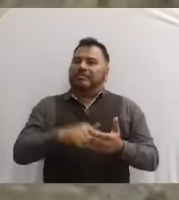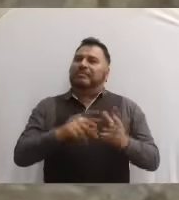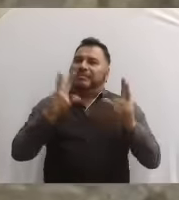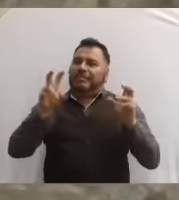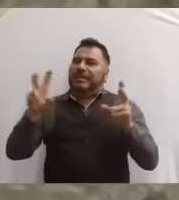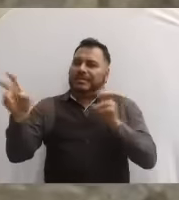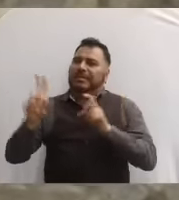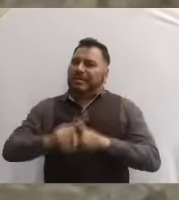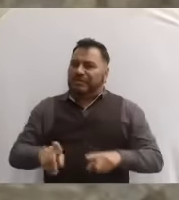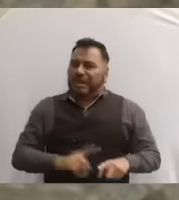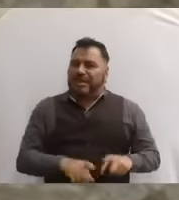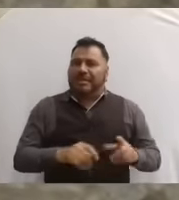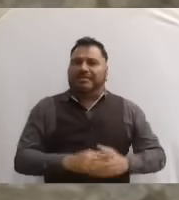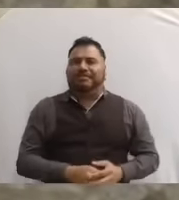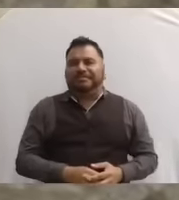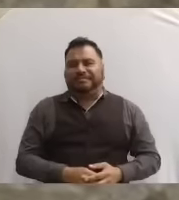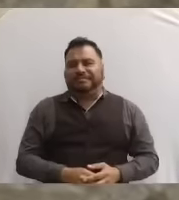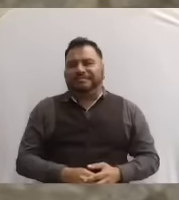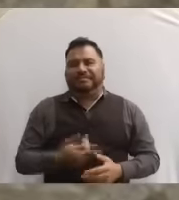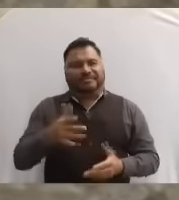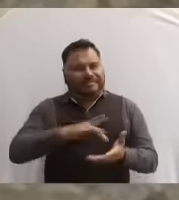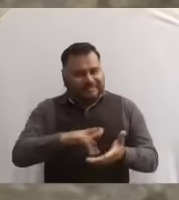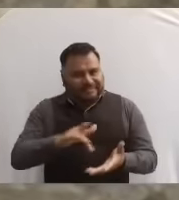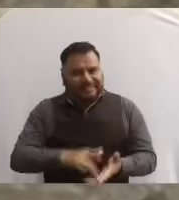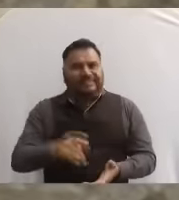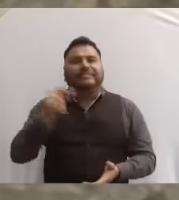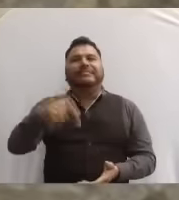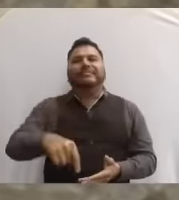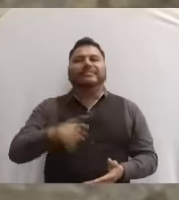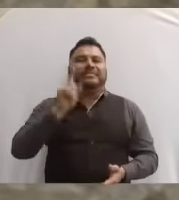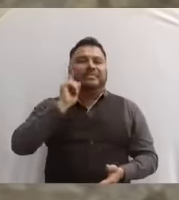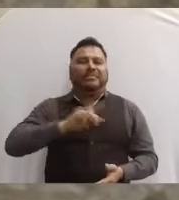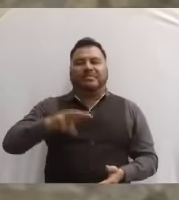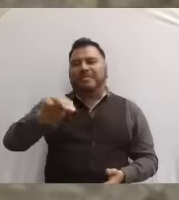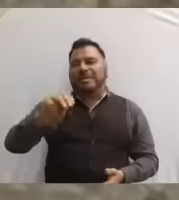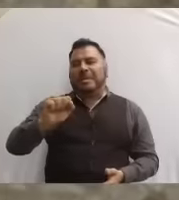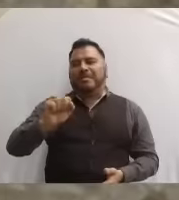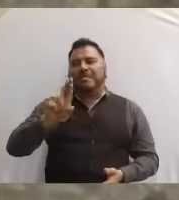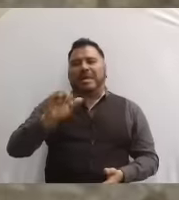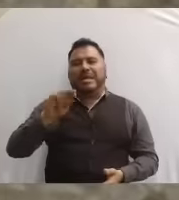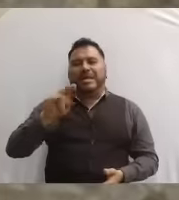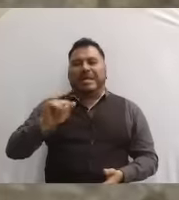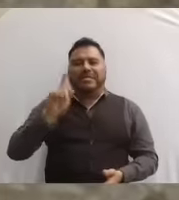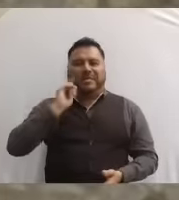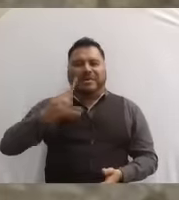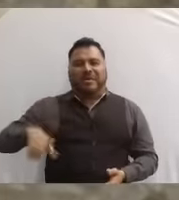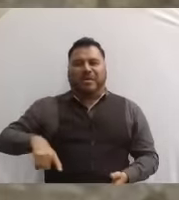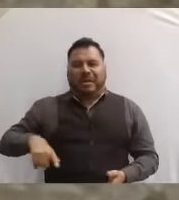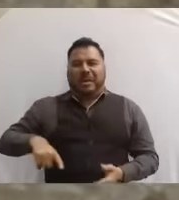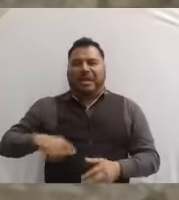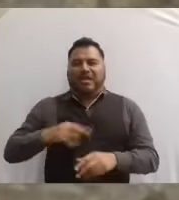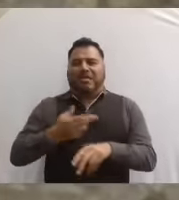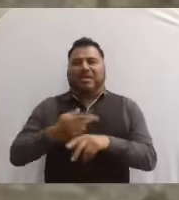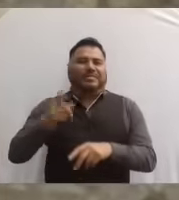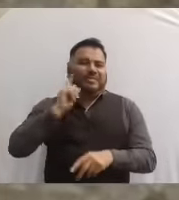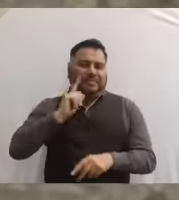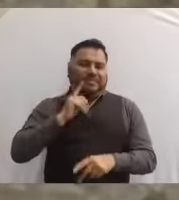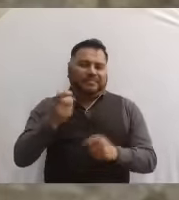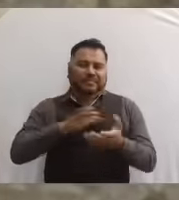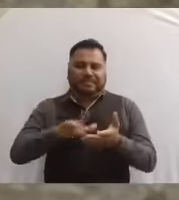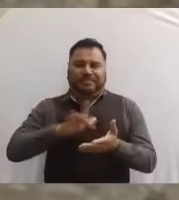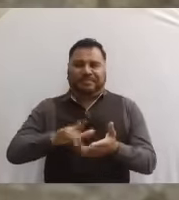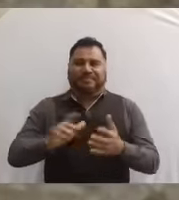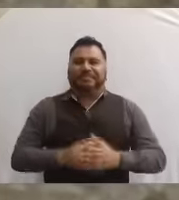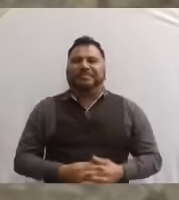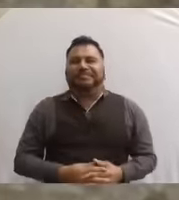temas. Vamos a apoyar aquí a Marina del Pilar, a nuestra gobernadora, en varios temas.